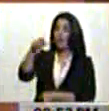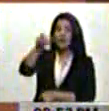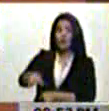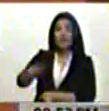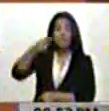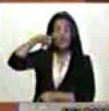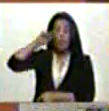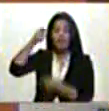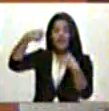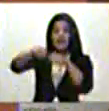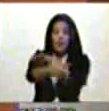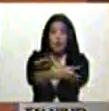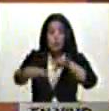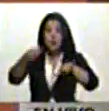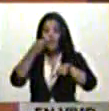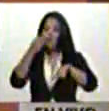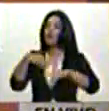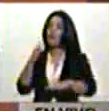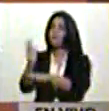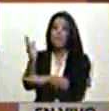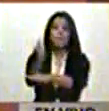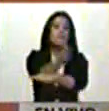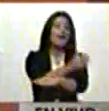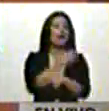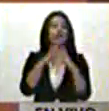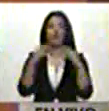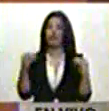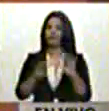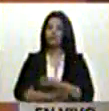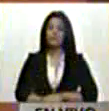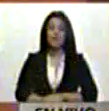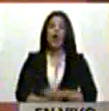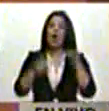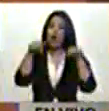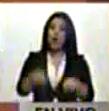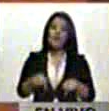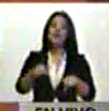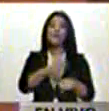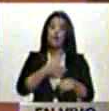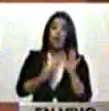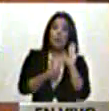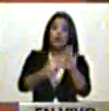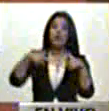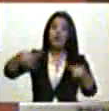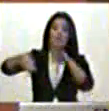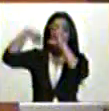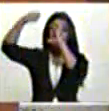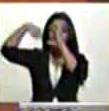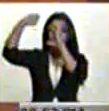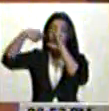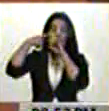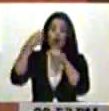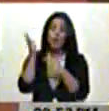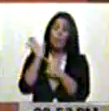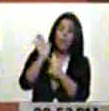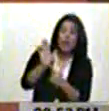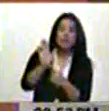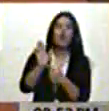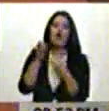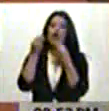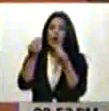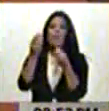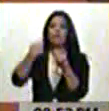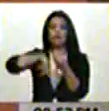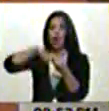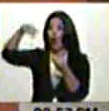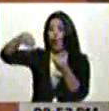pueblo. Queremos mostrar todos ustedes un breve video de las diferentes incursiones realizadas el